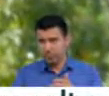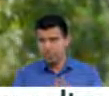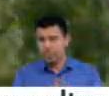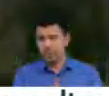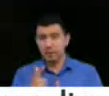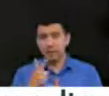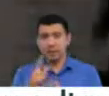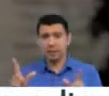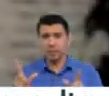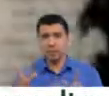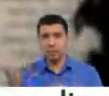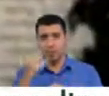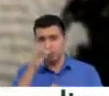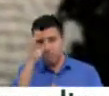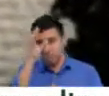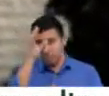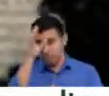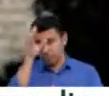liberales y conservadores.